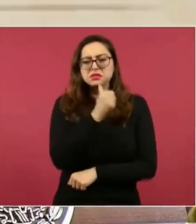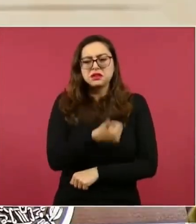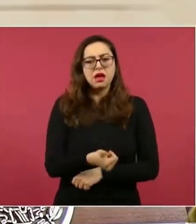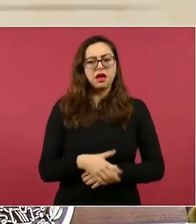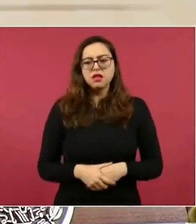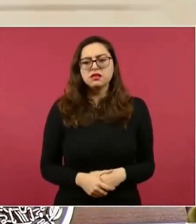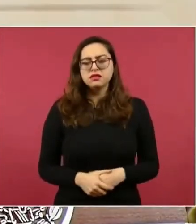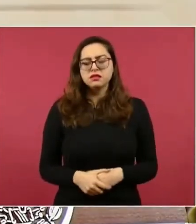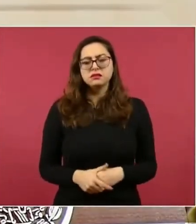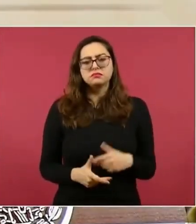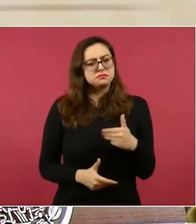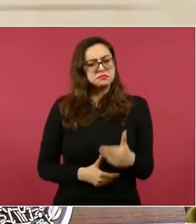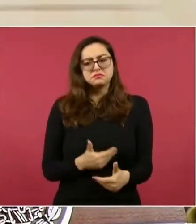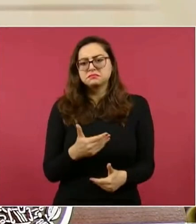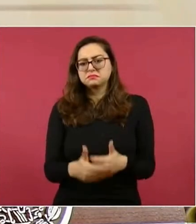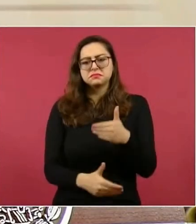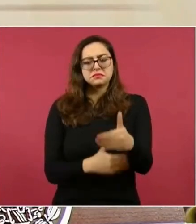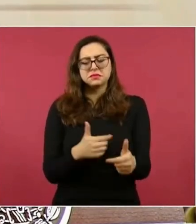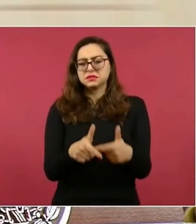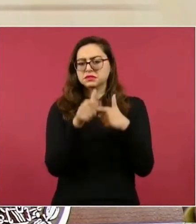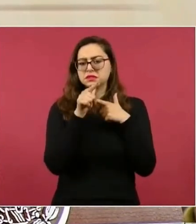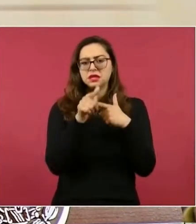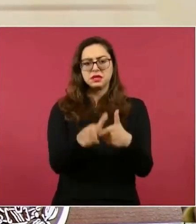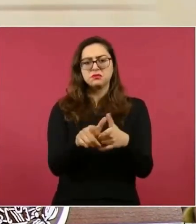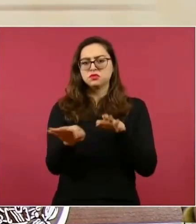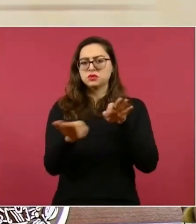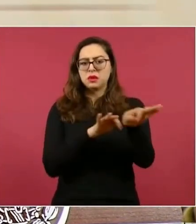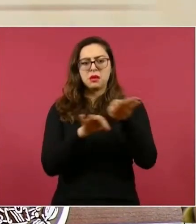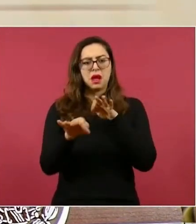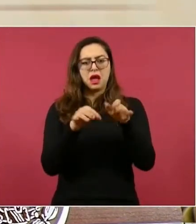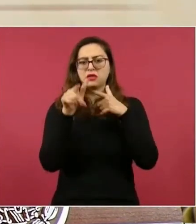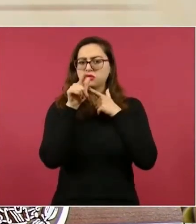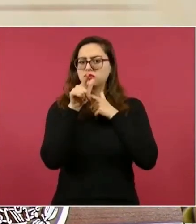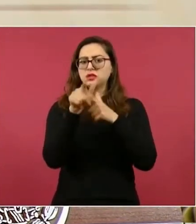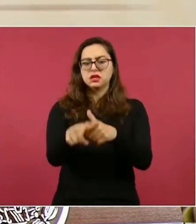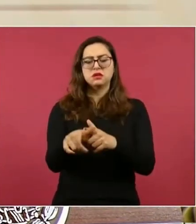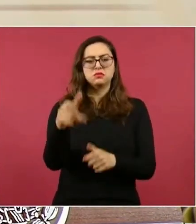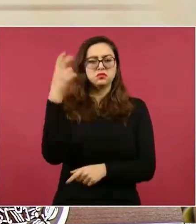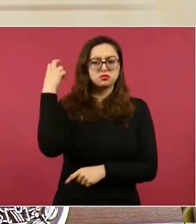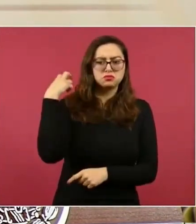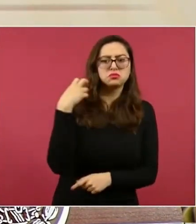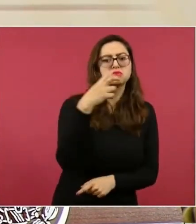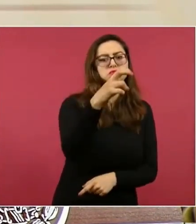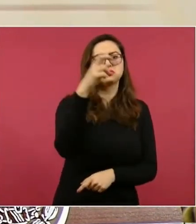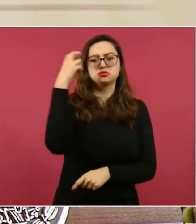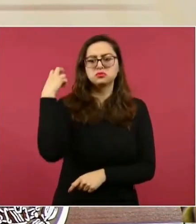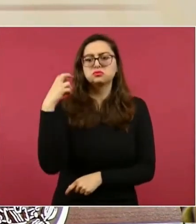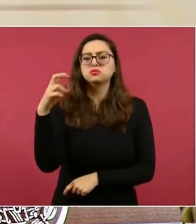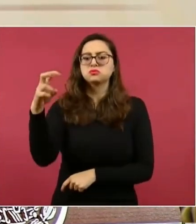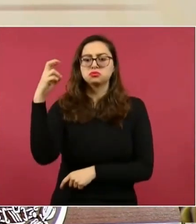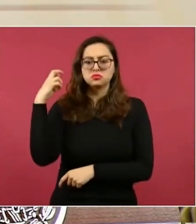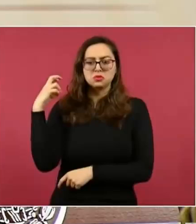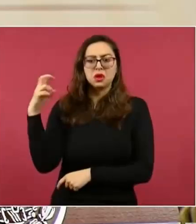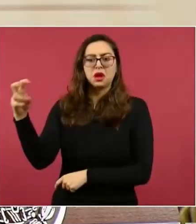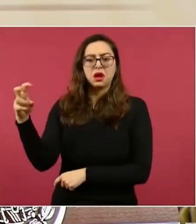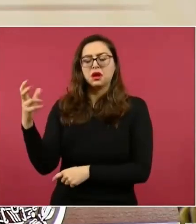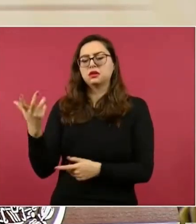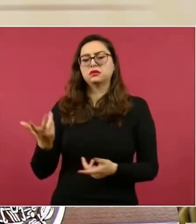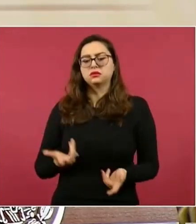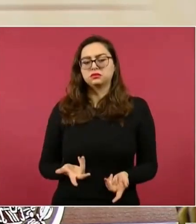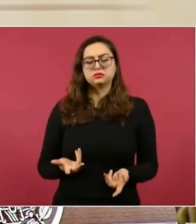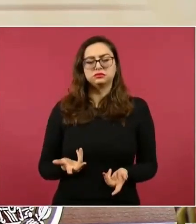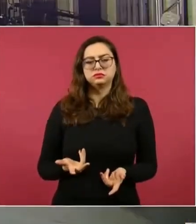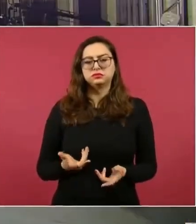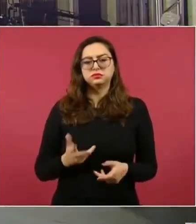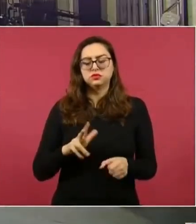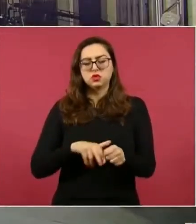y hacer pues viajes empresas de aviación del